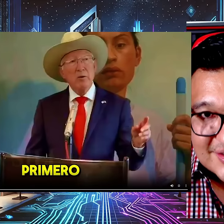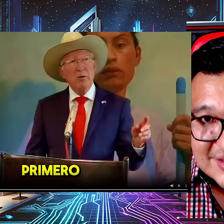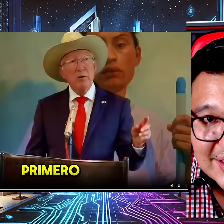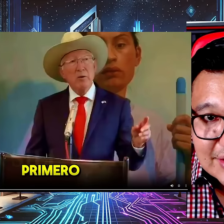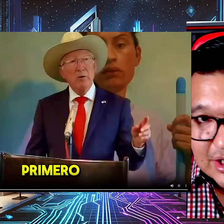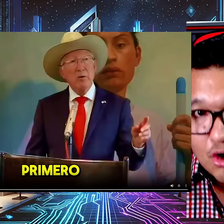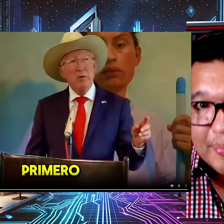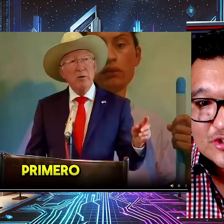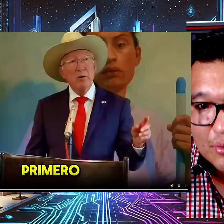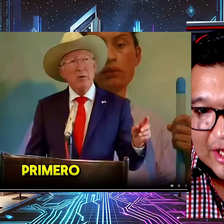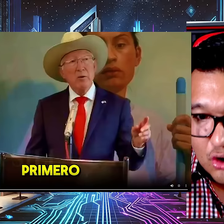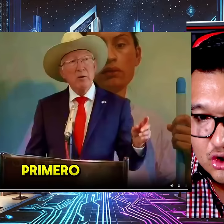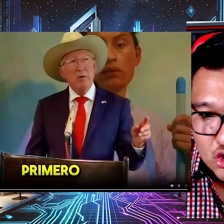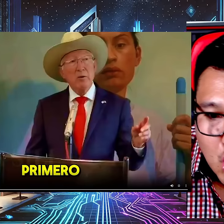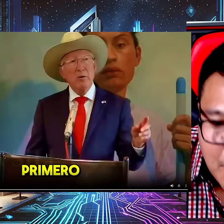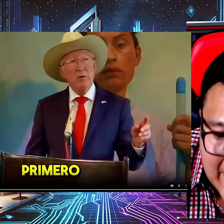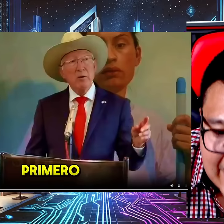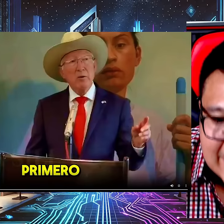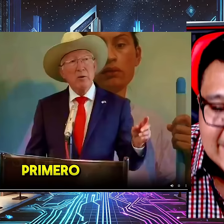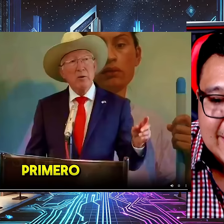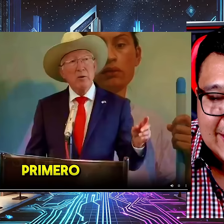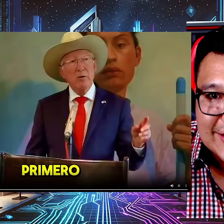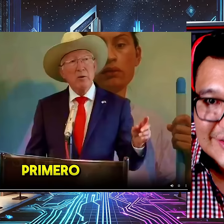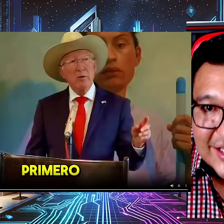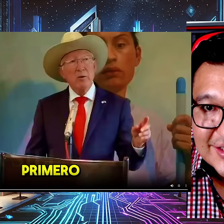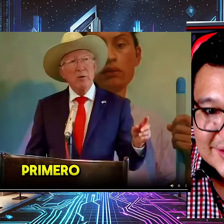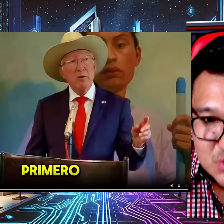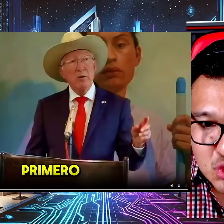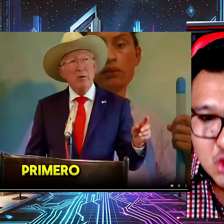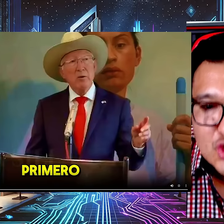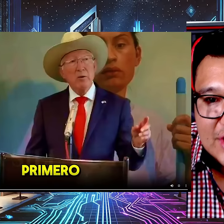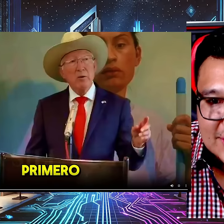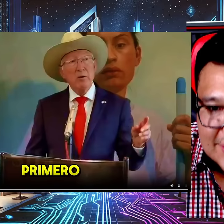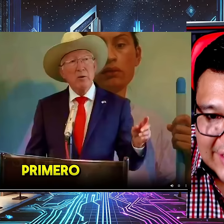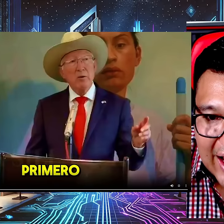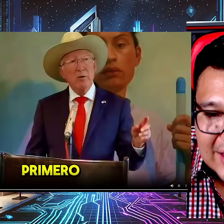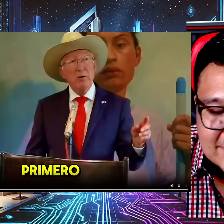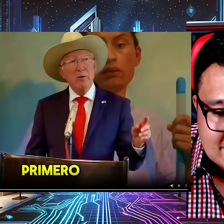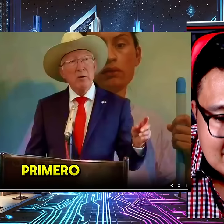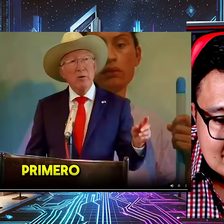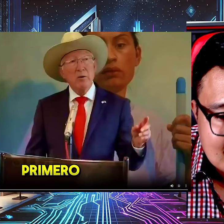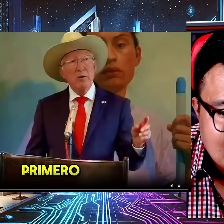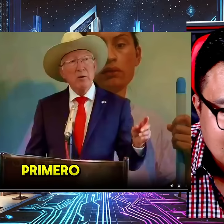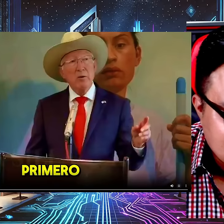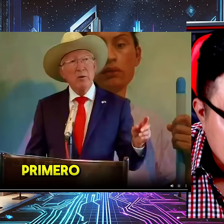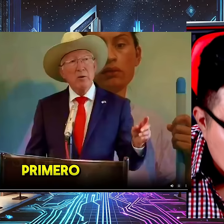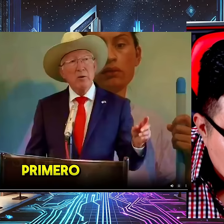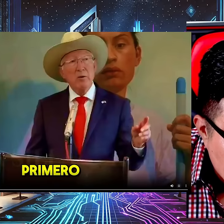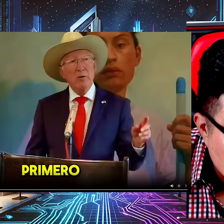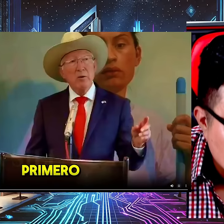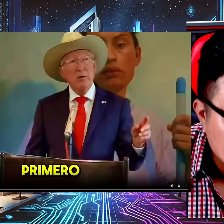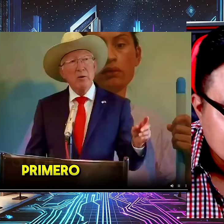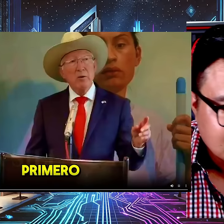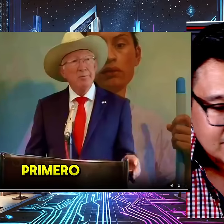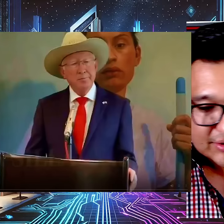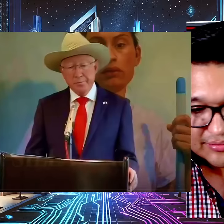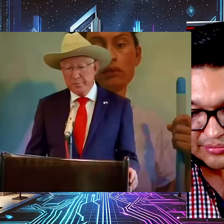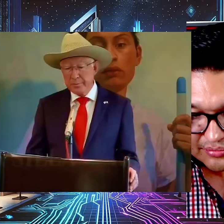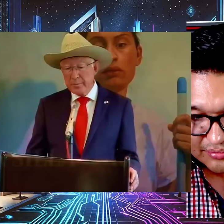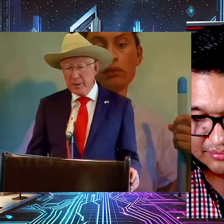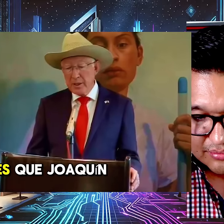al presidente López Obrador tomar esta decisión tan necesaria. Escuchemos.